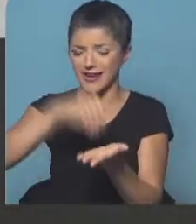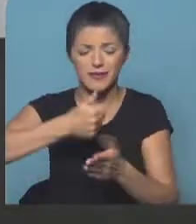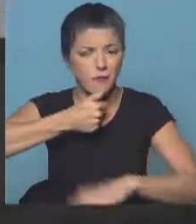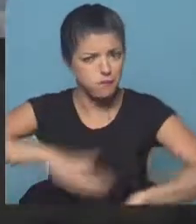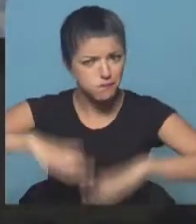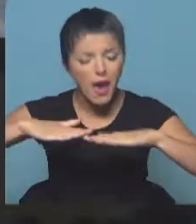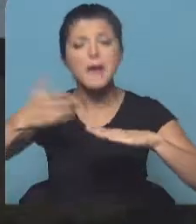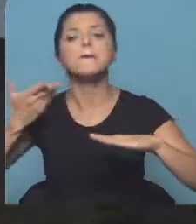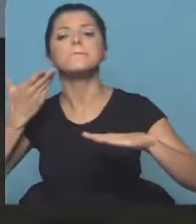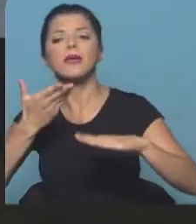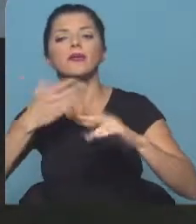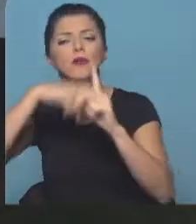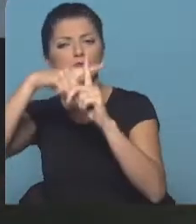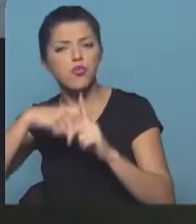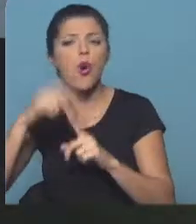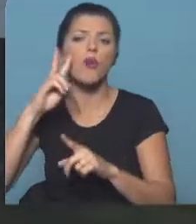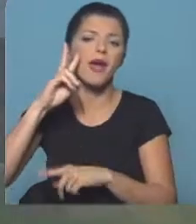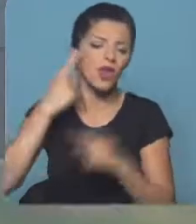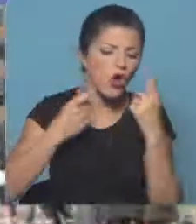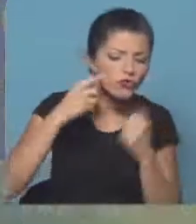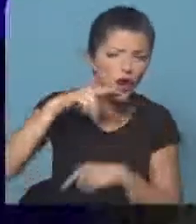pide un relevamiento satelital.